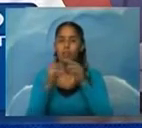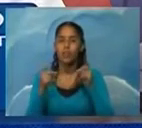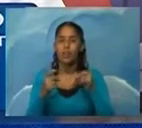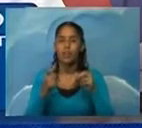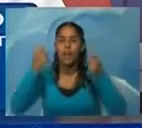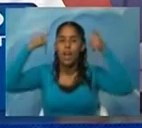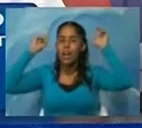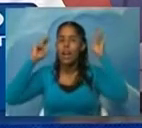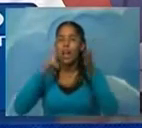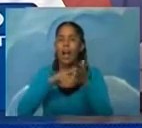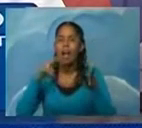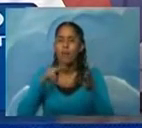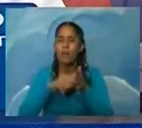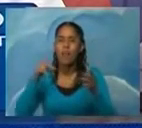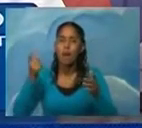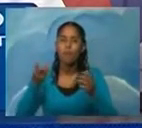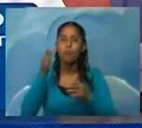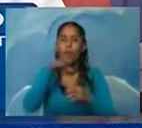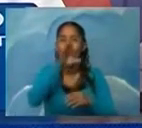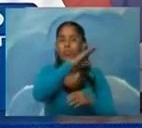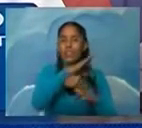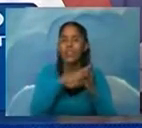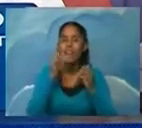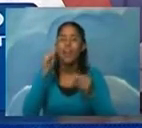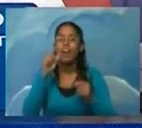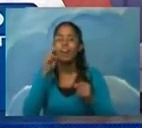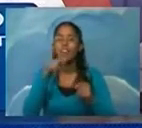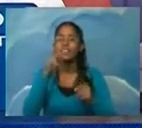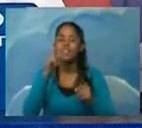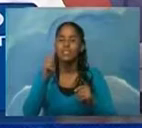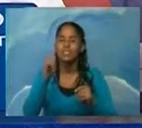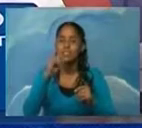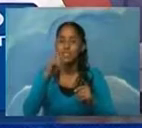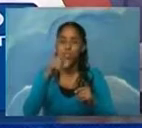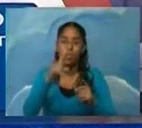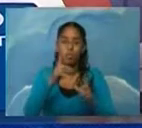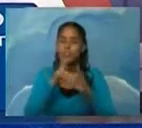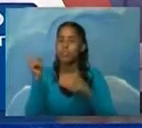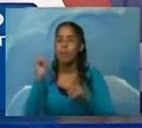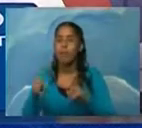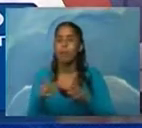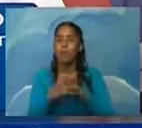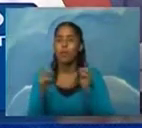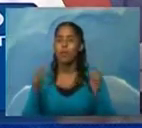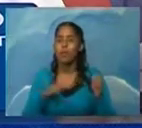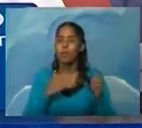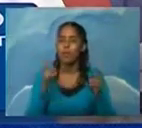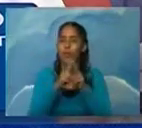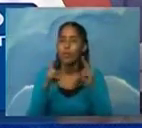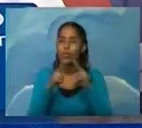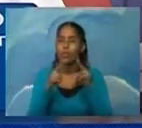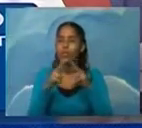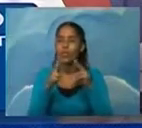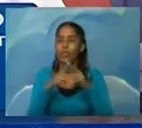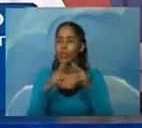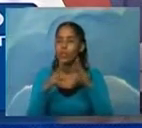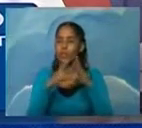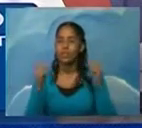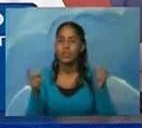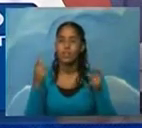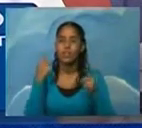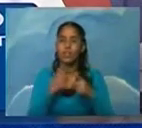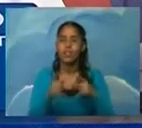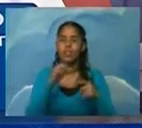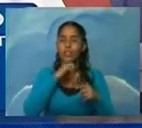cabra montés. El antílope. No lo conozco, no he tenido el gusto de conocer al antílope. Y el otro